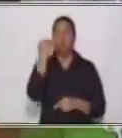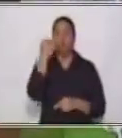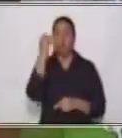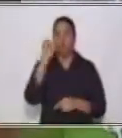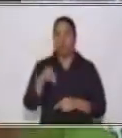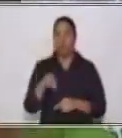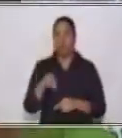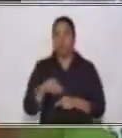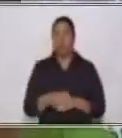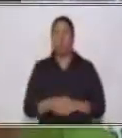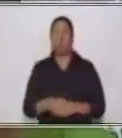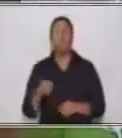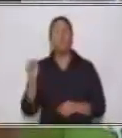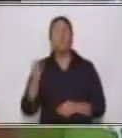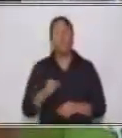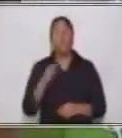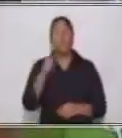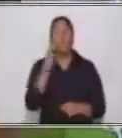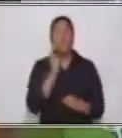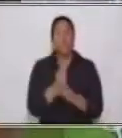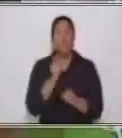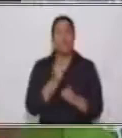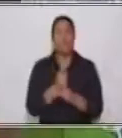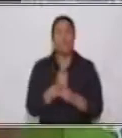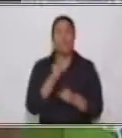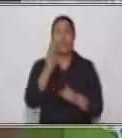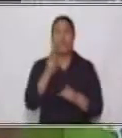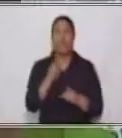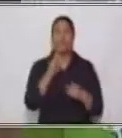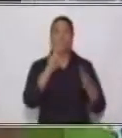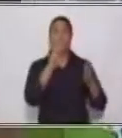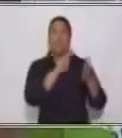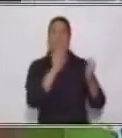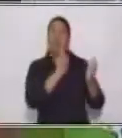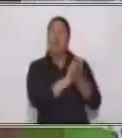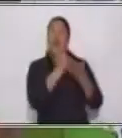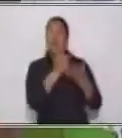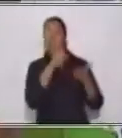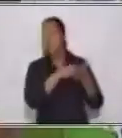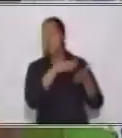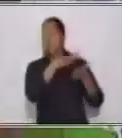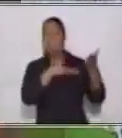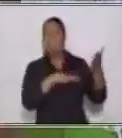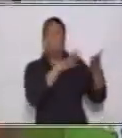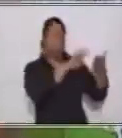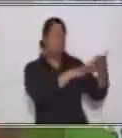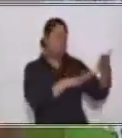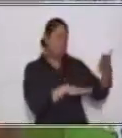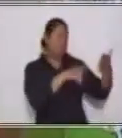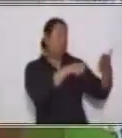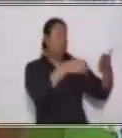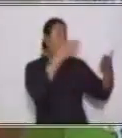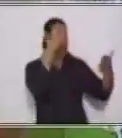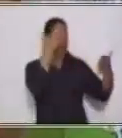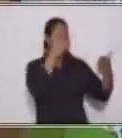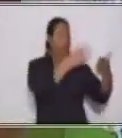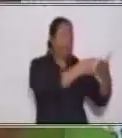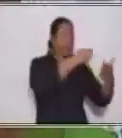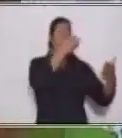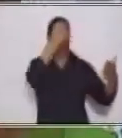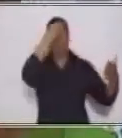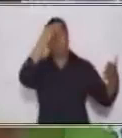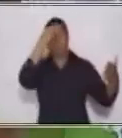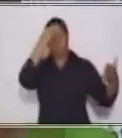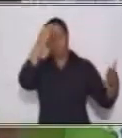Correcto, del texto y de la información que nos están presentando. Entonces ya tendrás una idea también que si estamos hablando que las